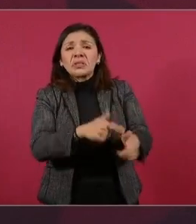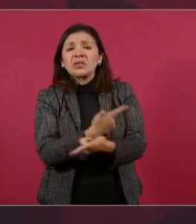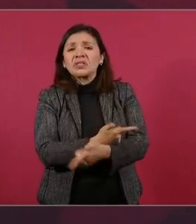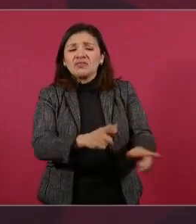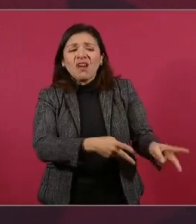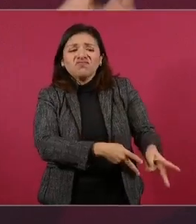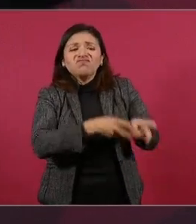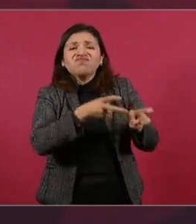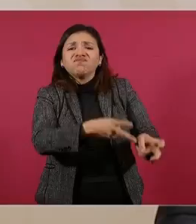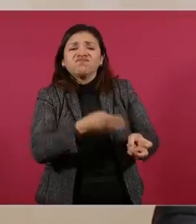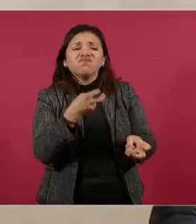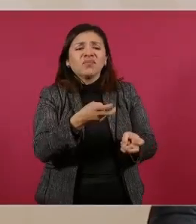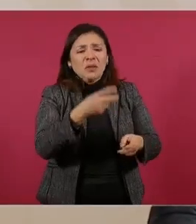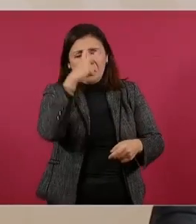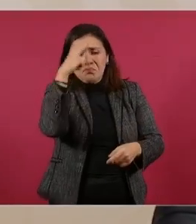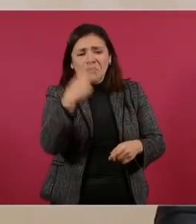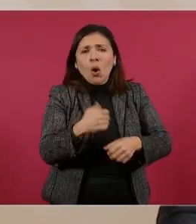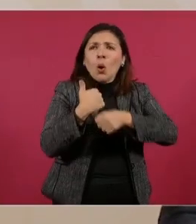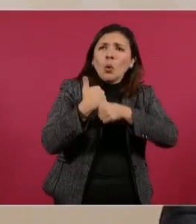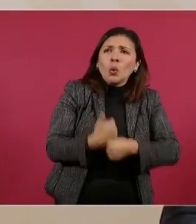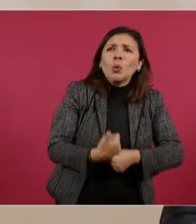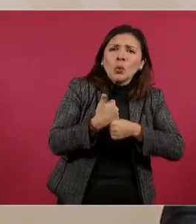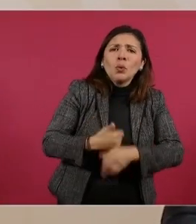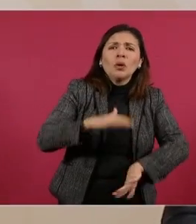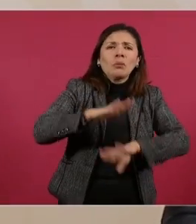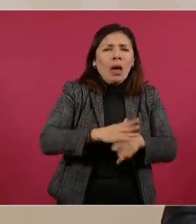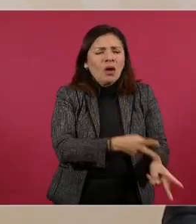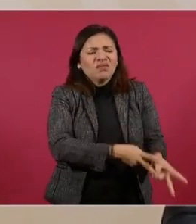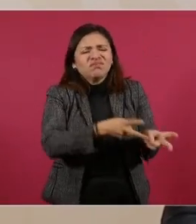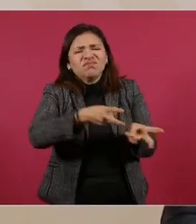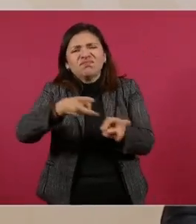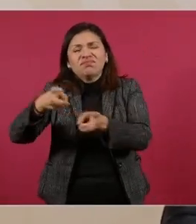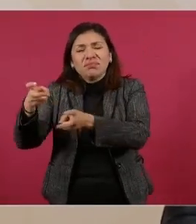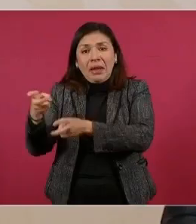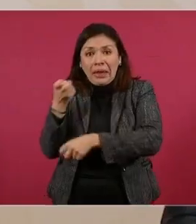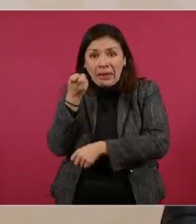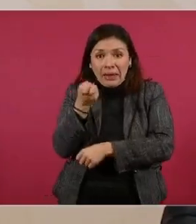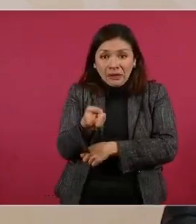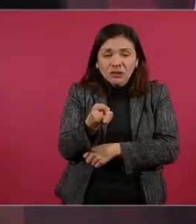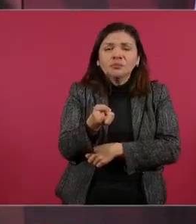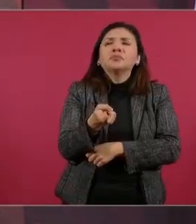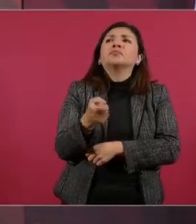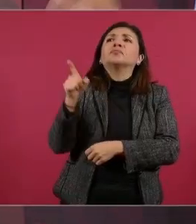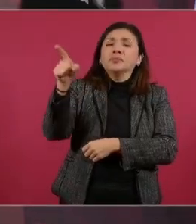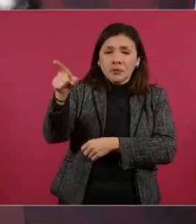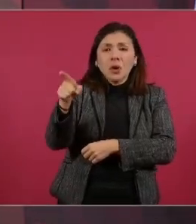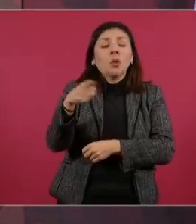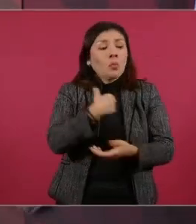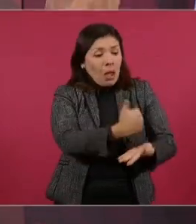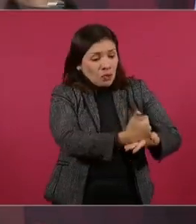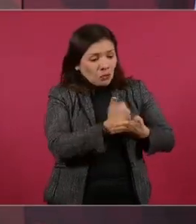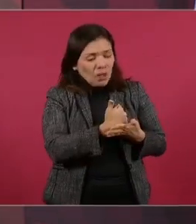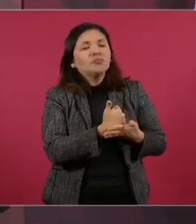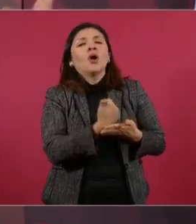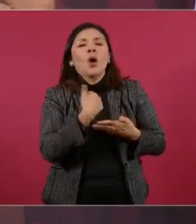México para robar a sus anchas pues les daban